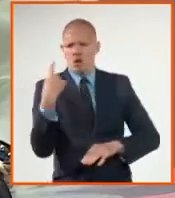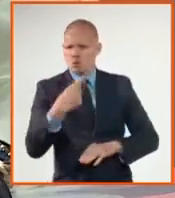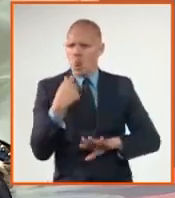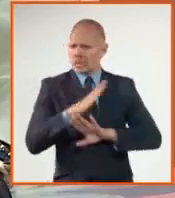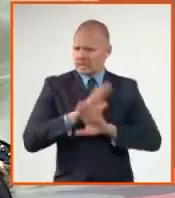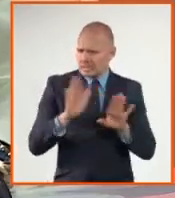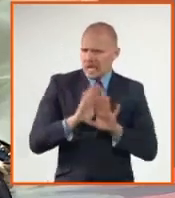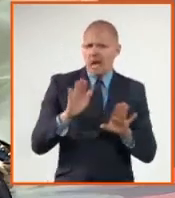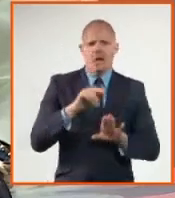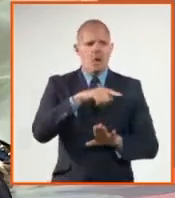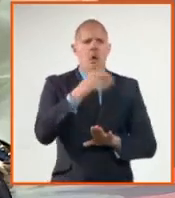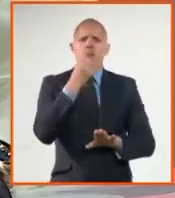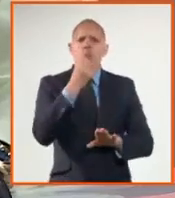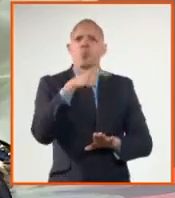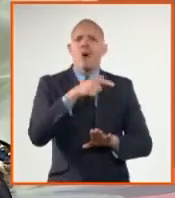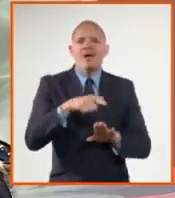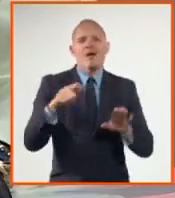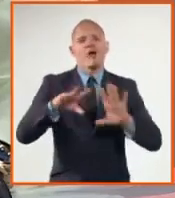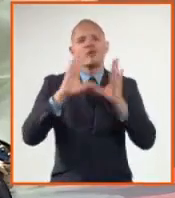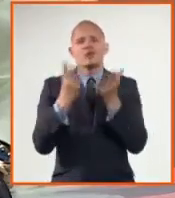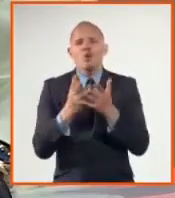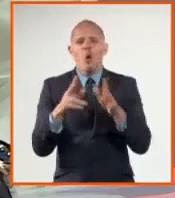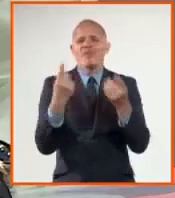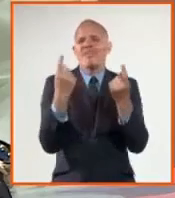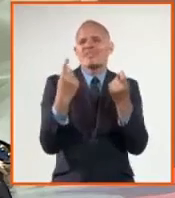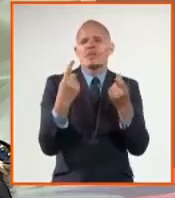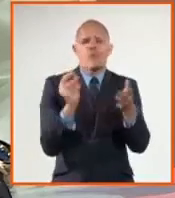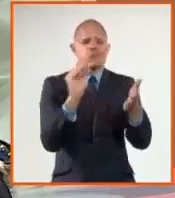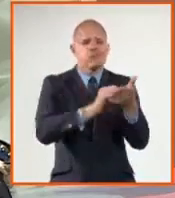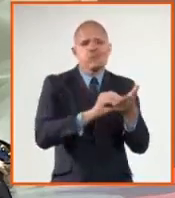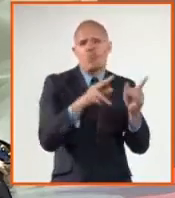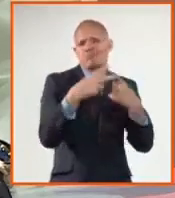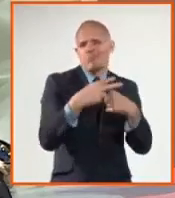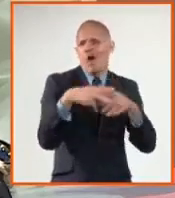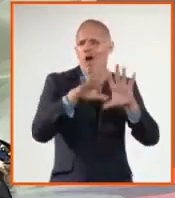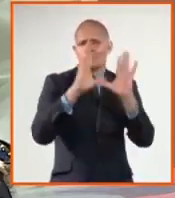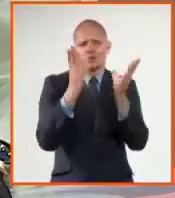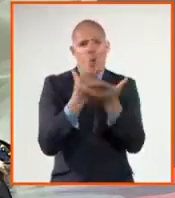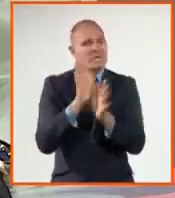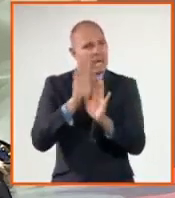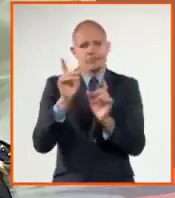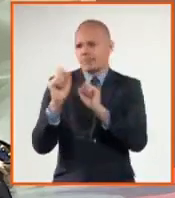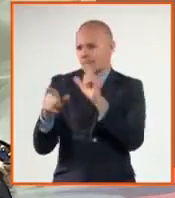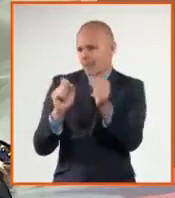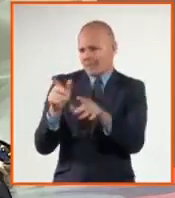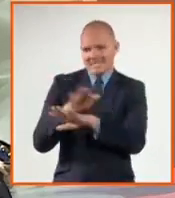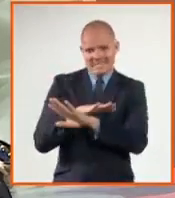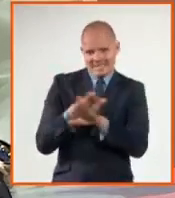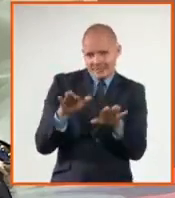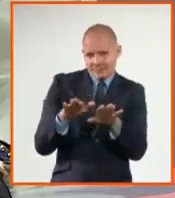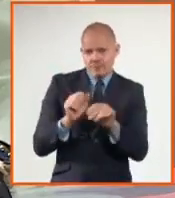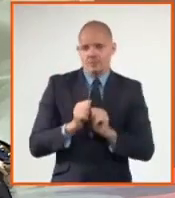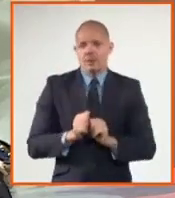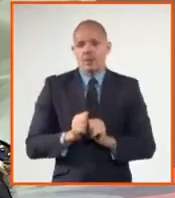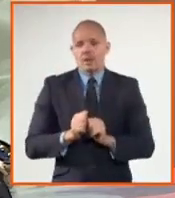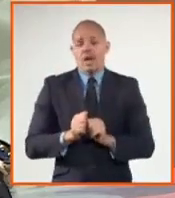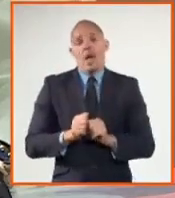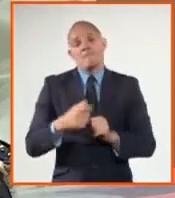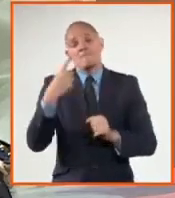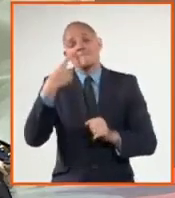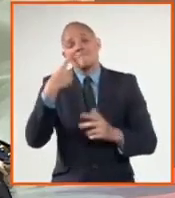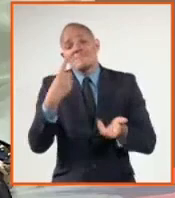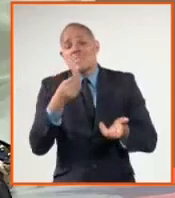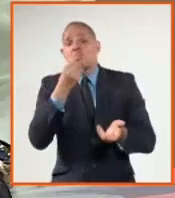servicio todas estas piezas de repuesto y todo este equipamiento dañado realmente tienen plazos de entrega que rebasan